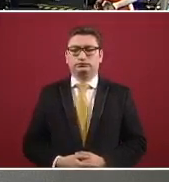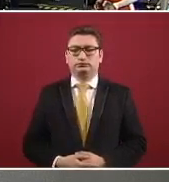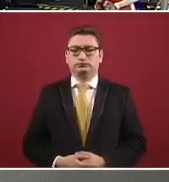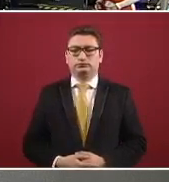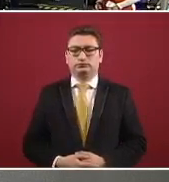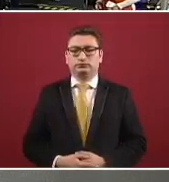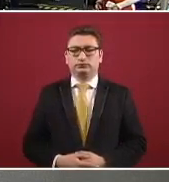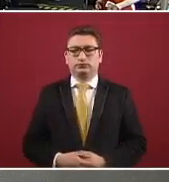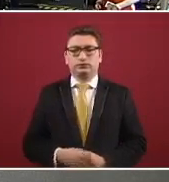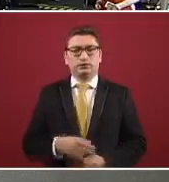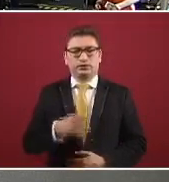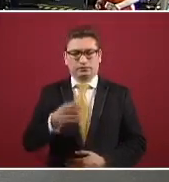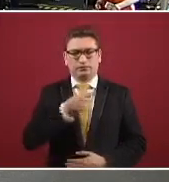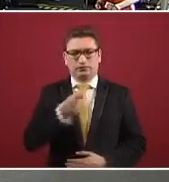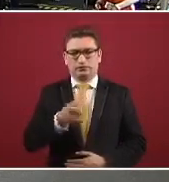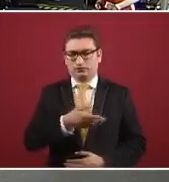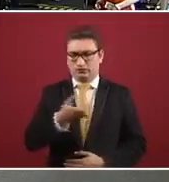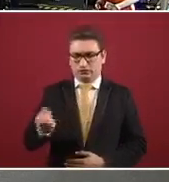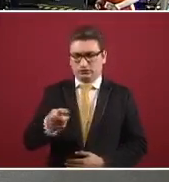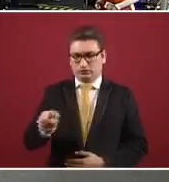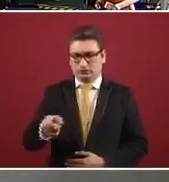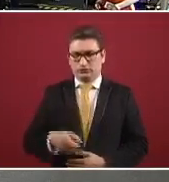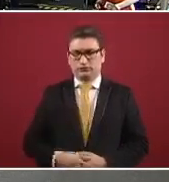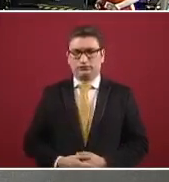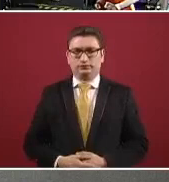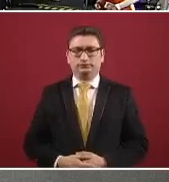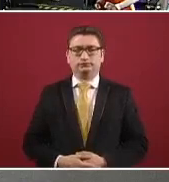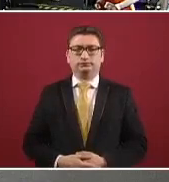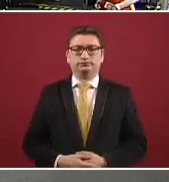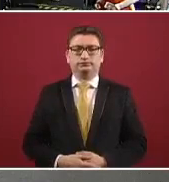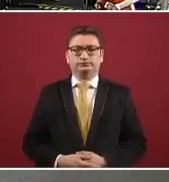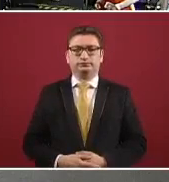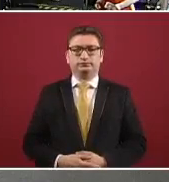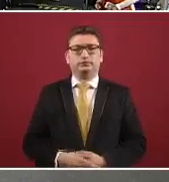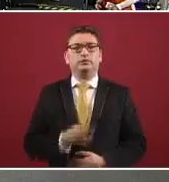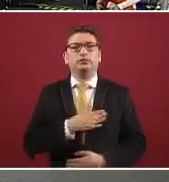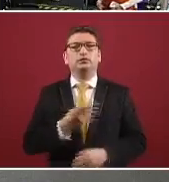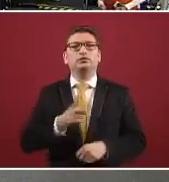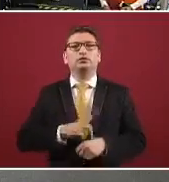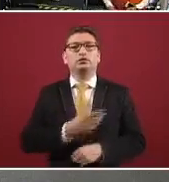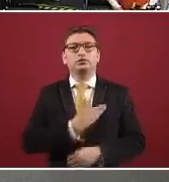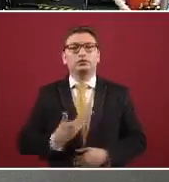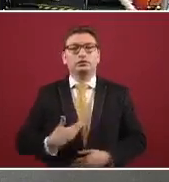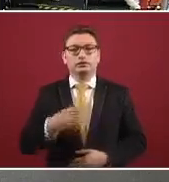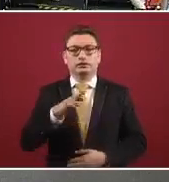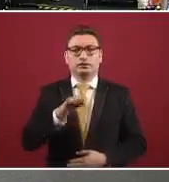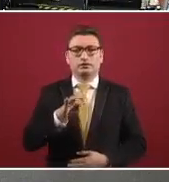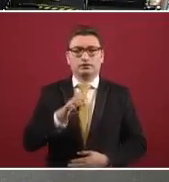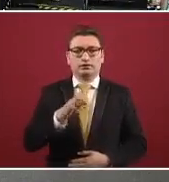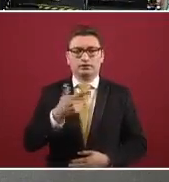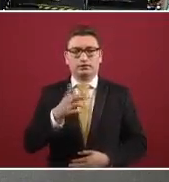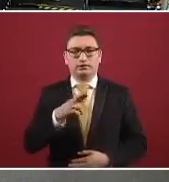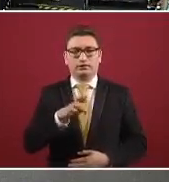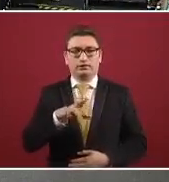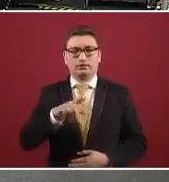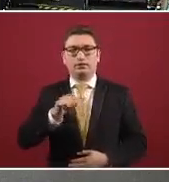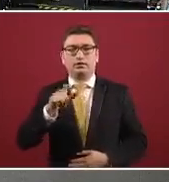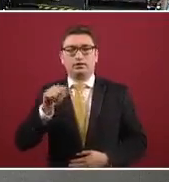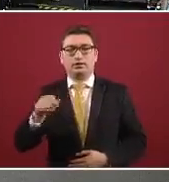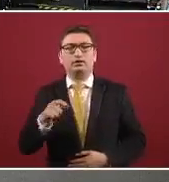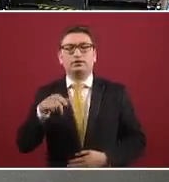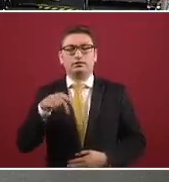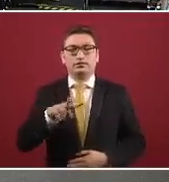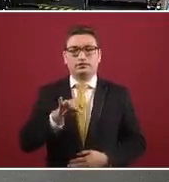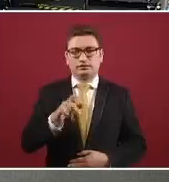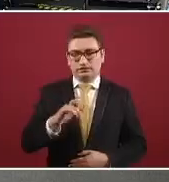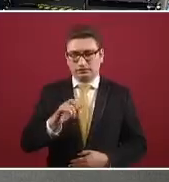ya le pasas el micrófono. Porque... Buenos días, presidente. Rafael Herrera, corresponsal de Sin Censura, con Vicente Serrano desde